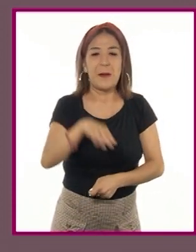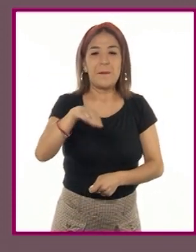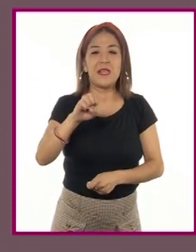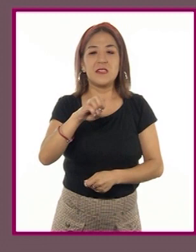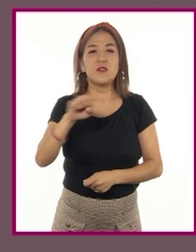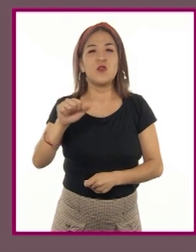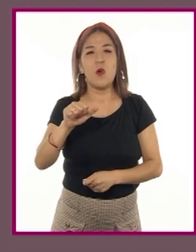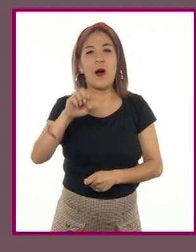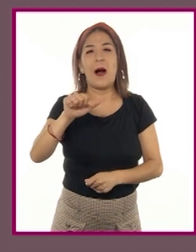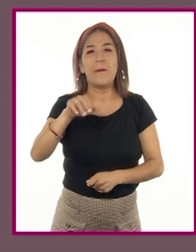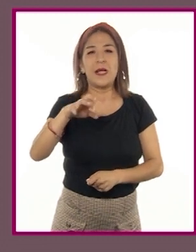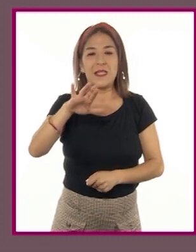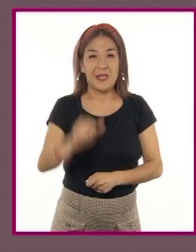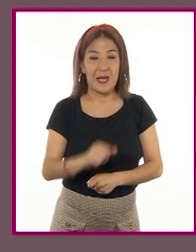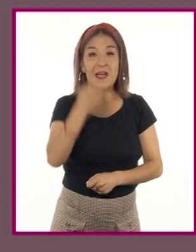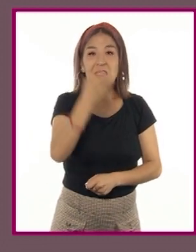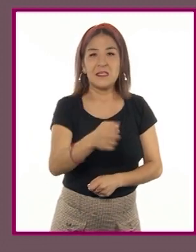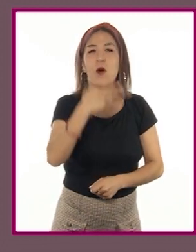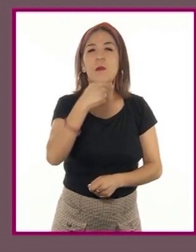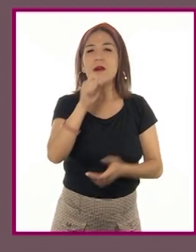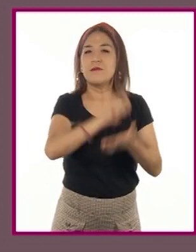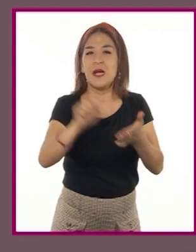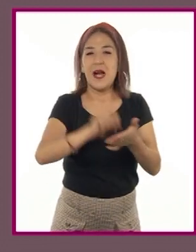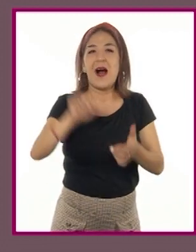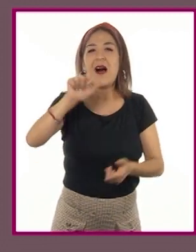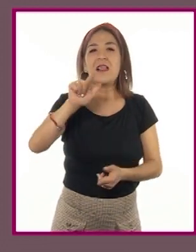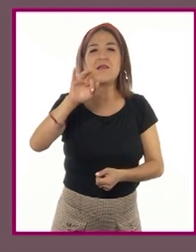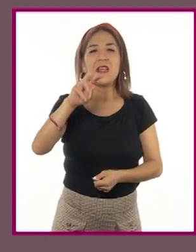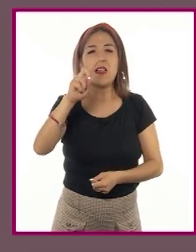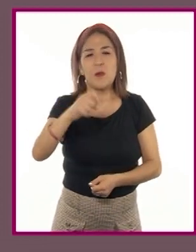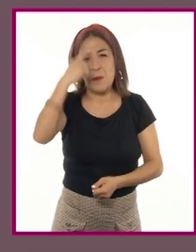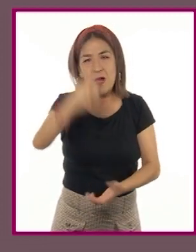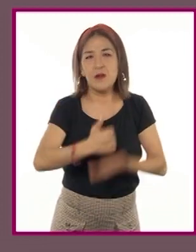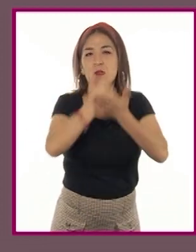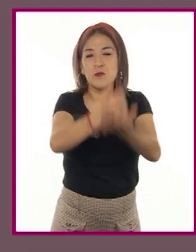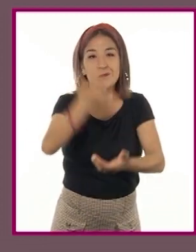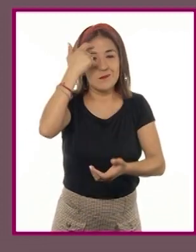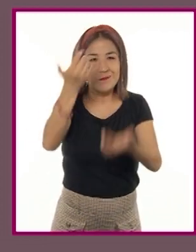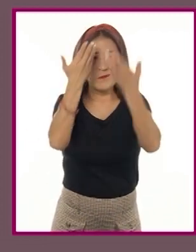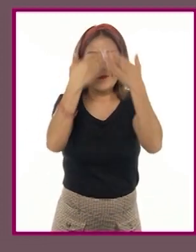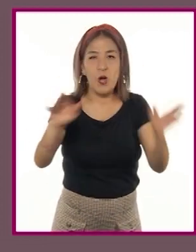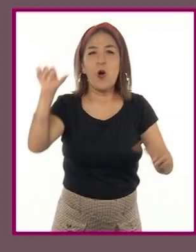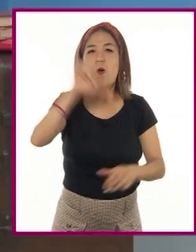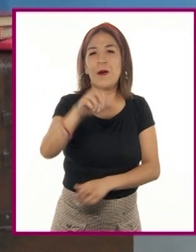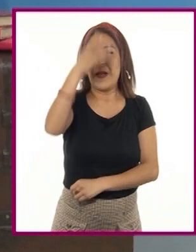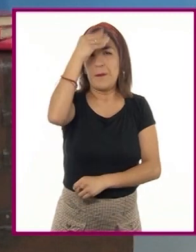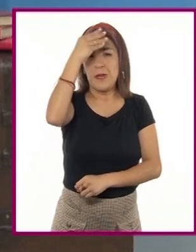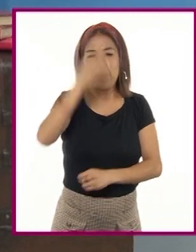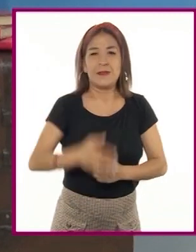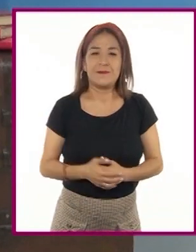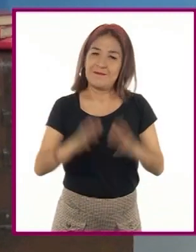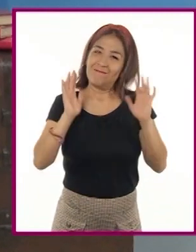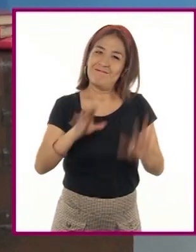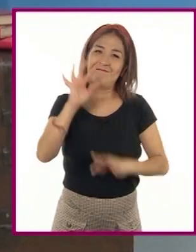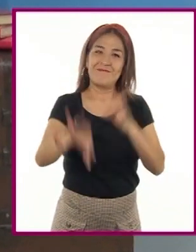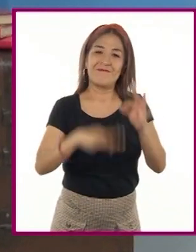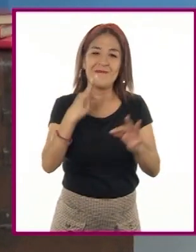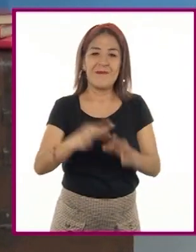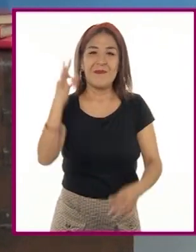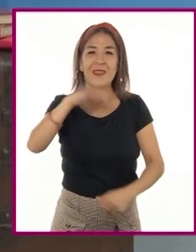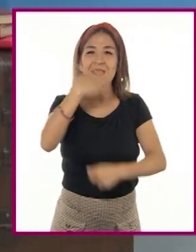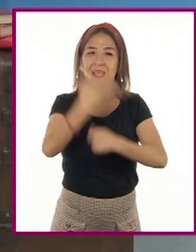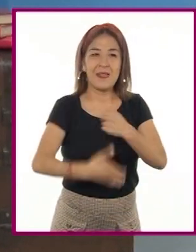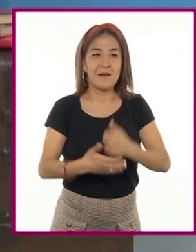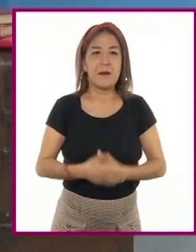Alfredo López Austin. Este libro les ayudará a ampliar lo que hoy hemos aprendido. ¡Listo!